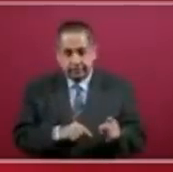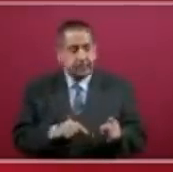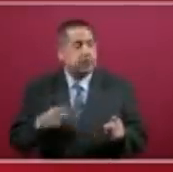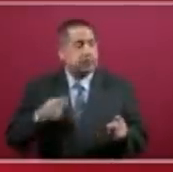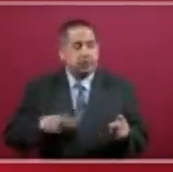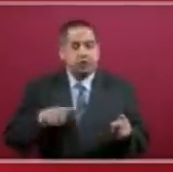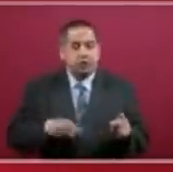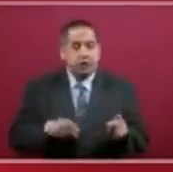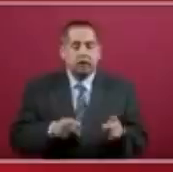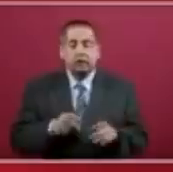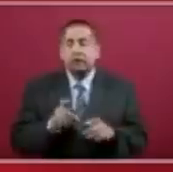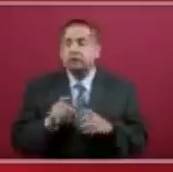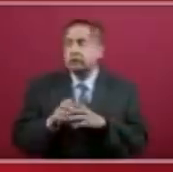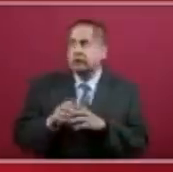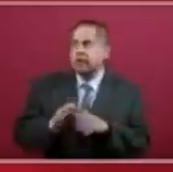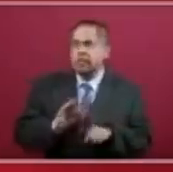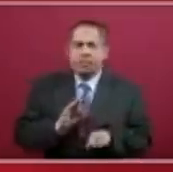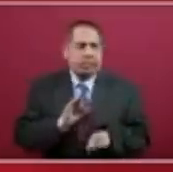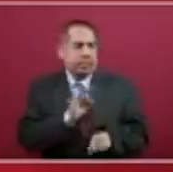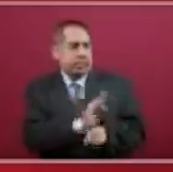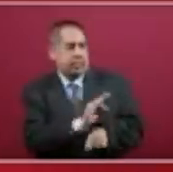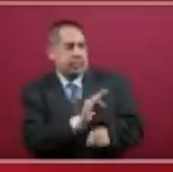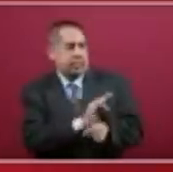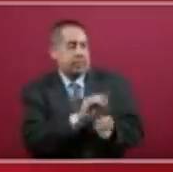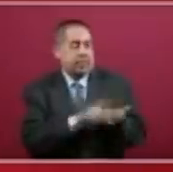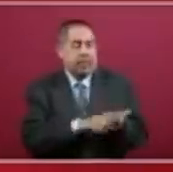personas que protegen a